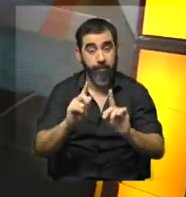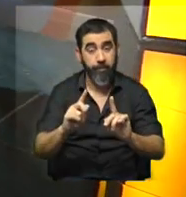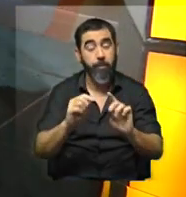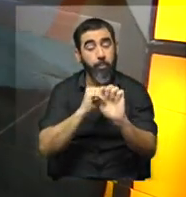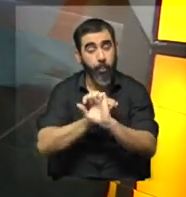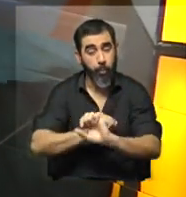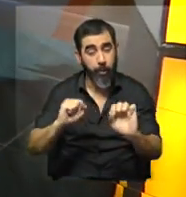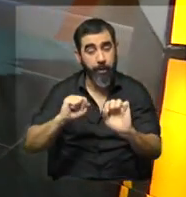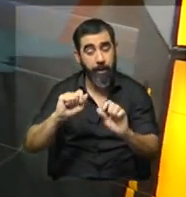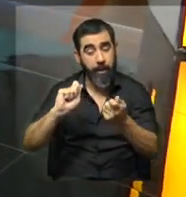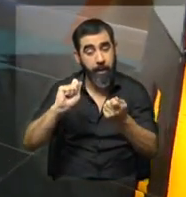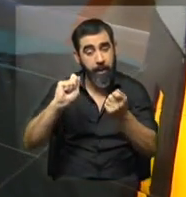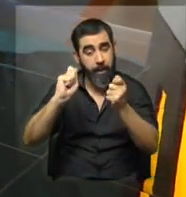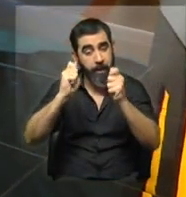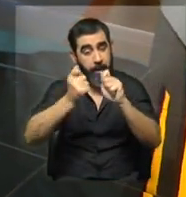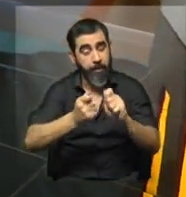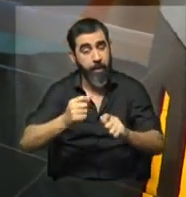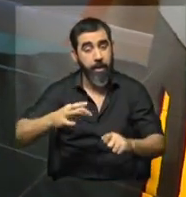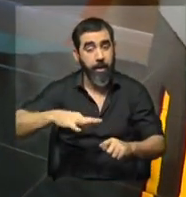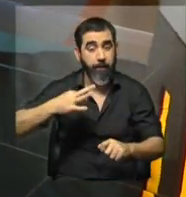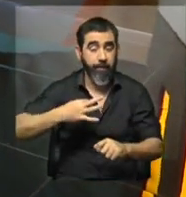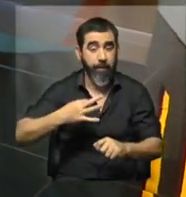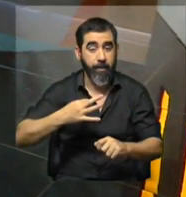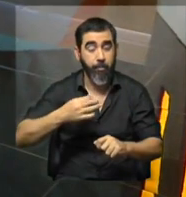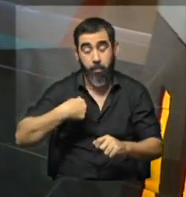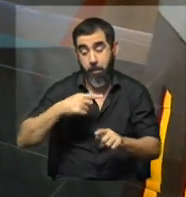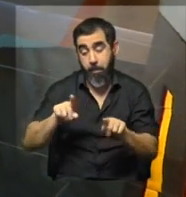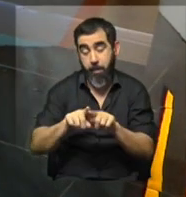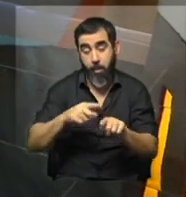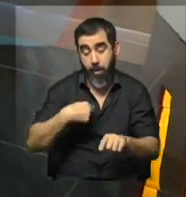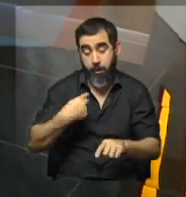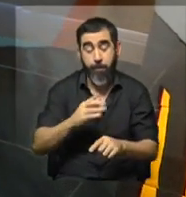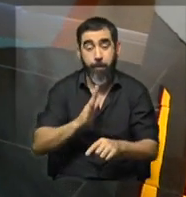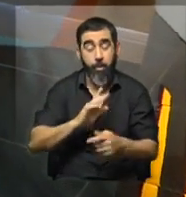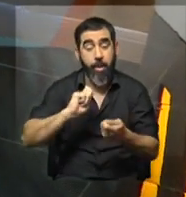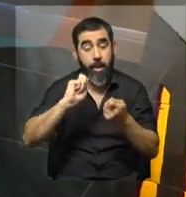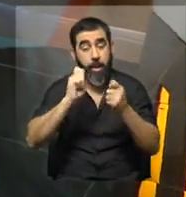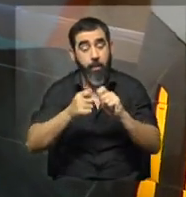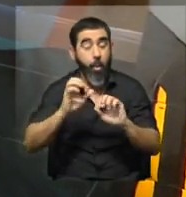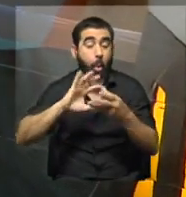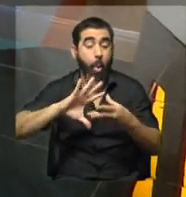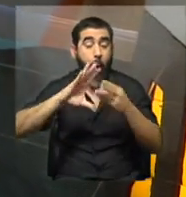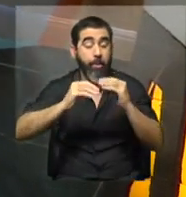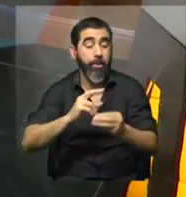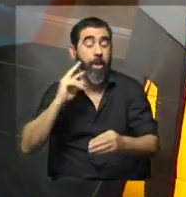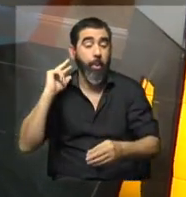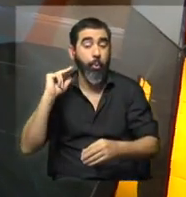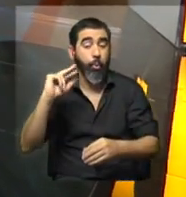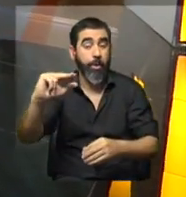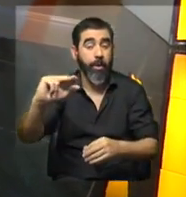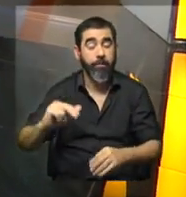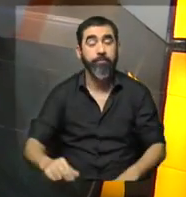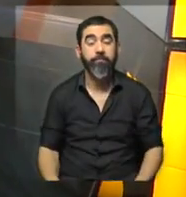posibilidades de que el cronotipo vaya cambiando a lo largo de la vida, ya sea por nuestros cambios individuales o por la propia adaptación a las rutinas. Sí, de